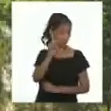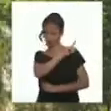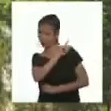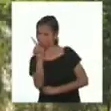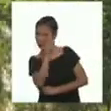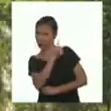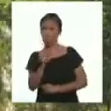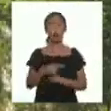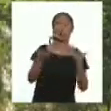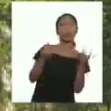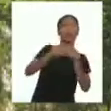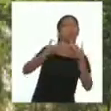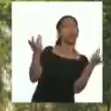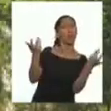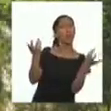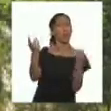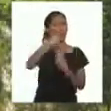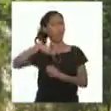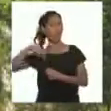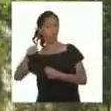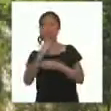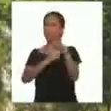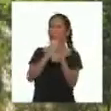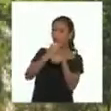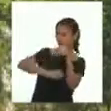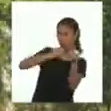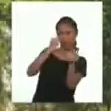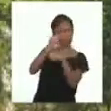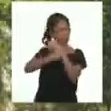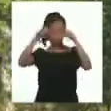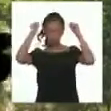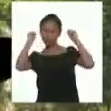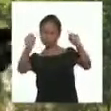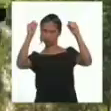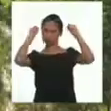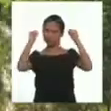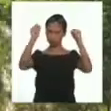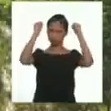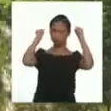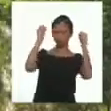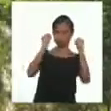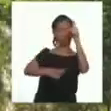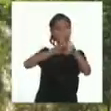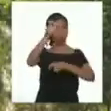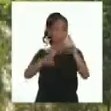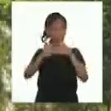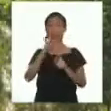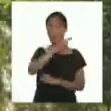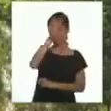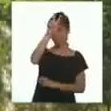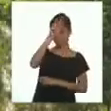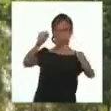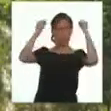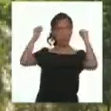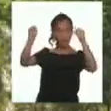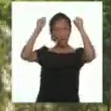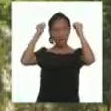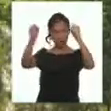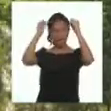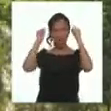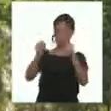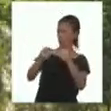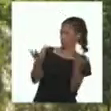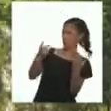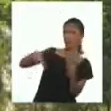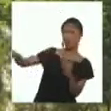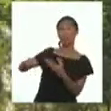inmediato. Ocurrió tras muchos años de luchas y rebeliones contra los españoles.